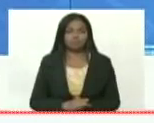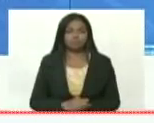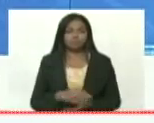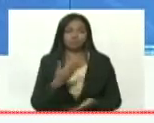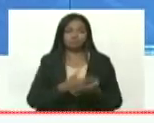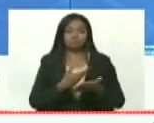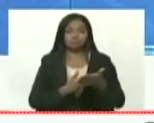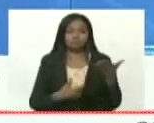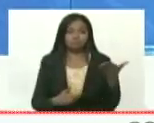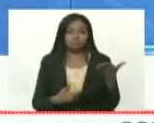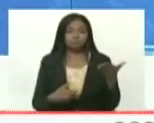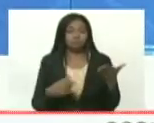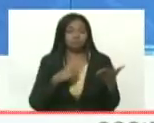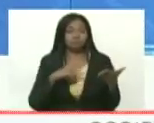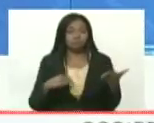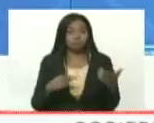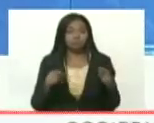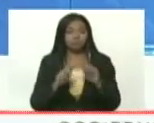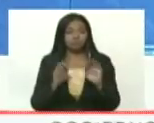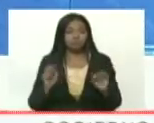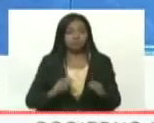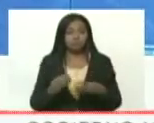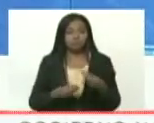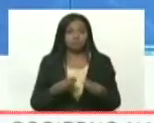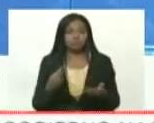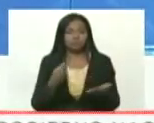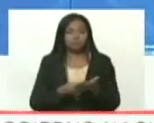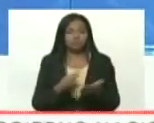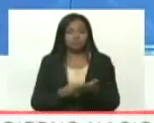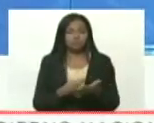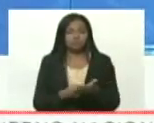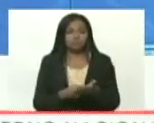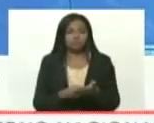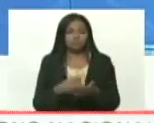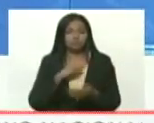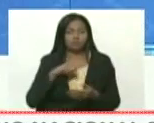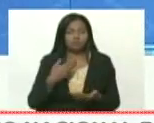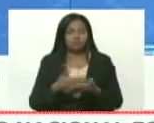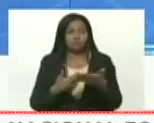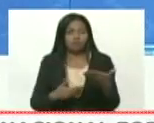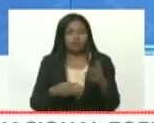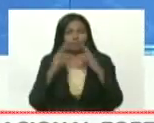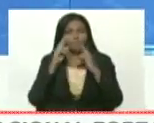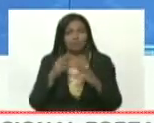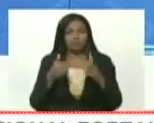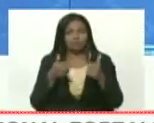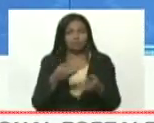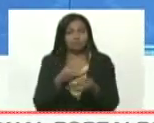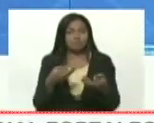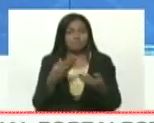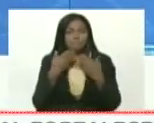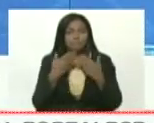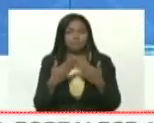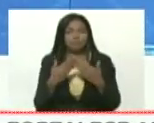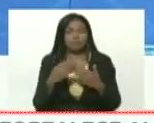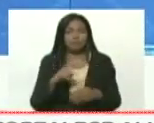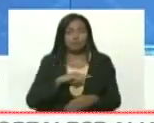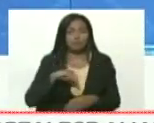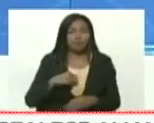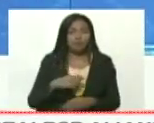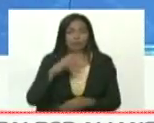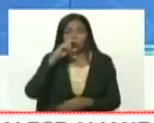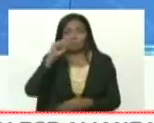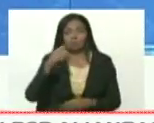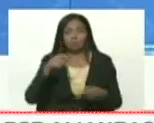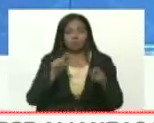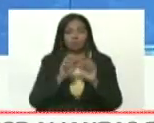proponemos que se haga una inversión, me proponen muy respetuosamente, se solicita al ciudadano Nicolás Maduro